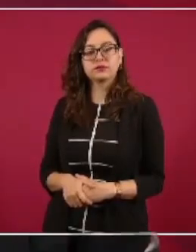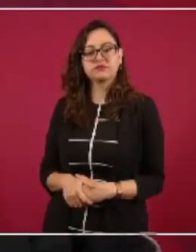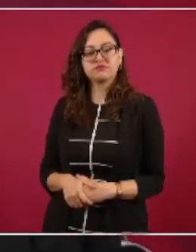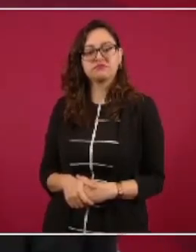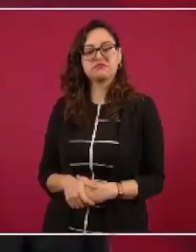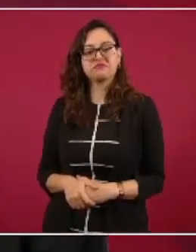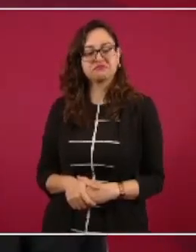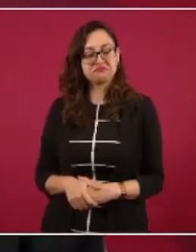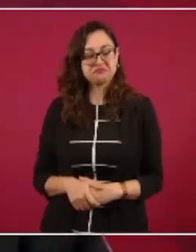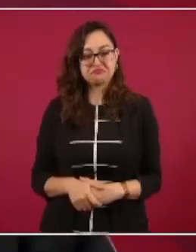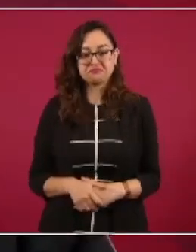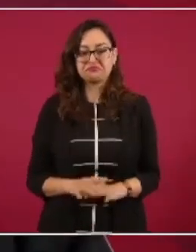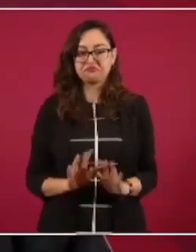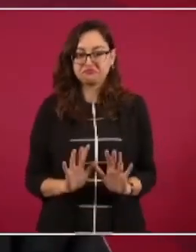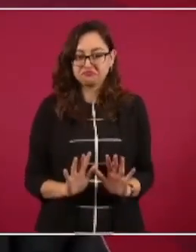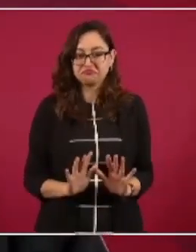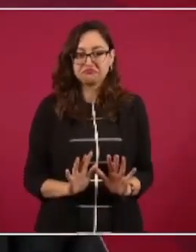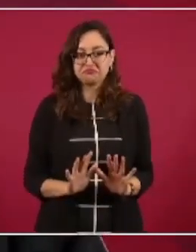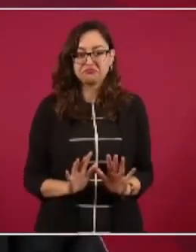Estamos ahí con